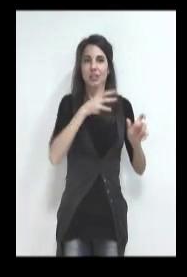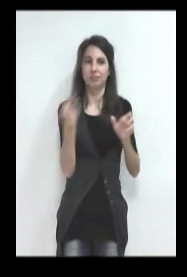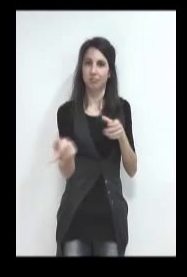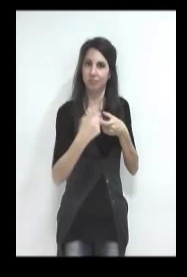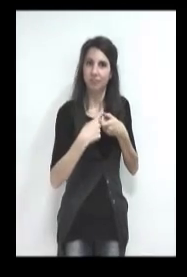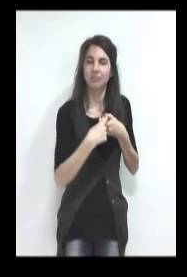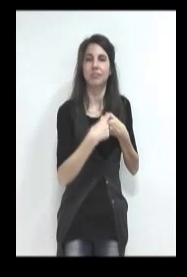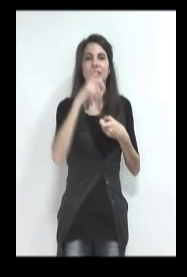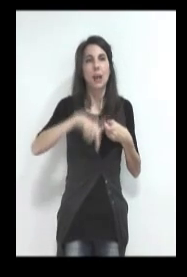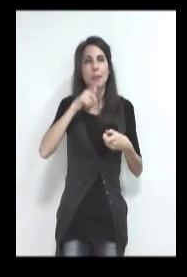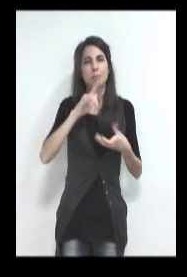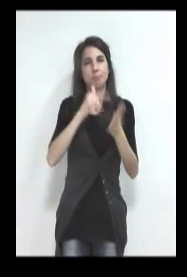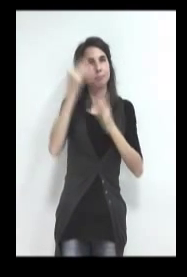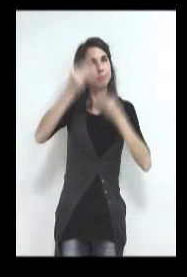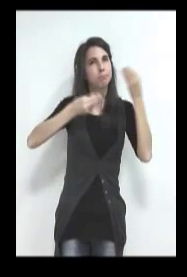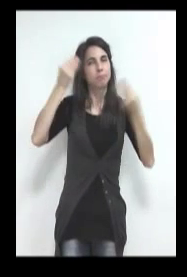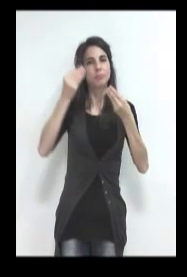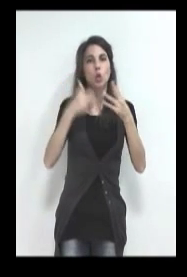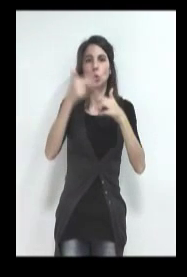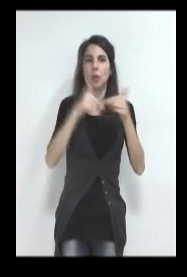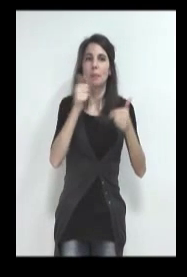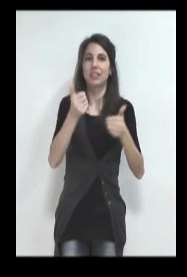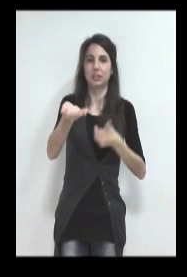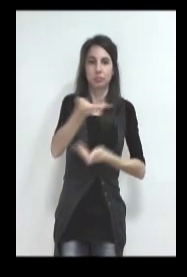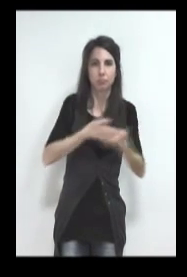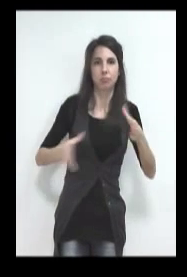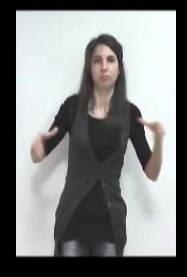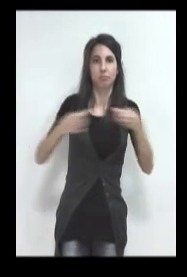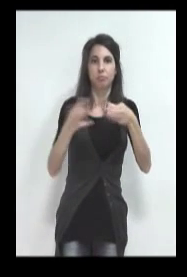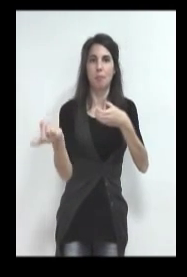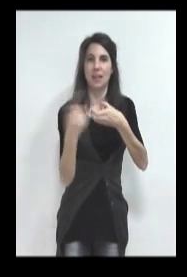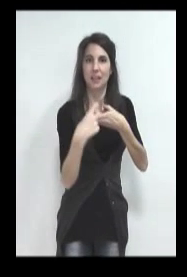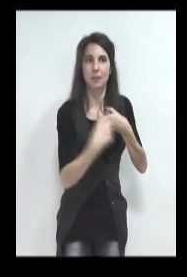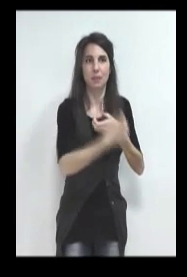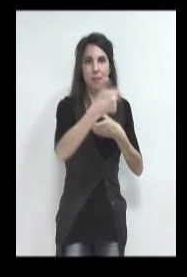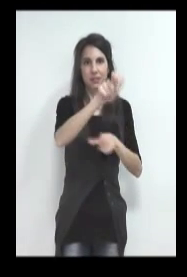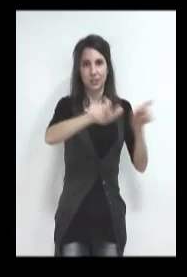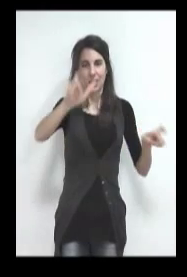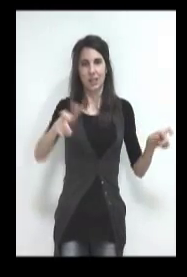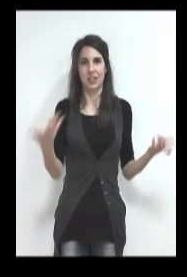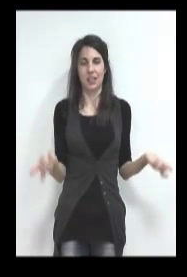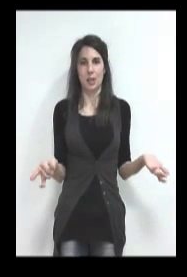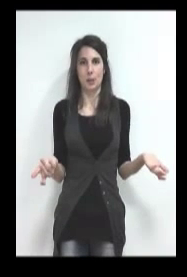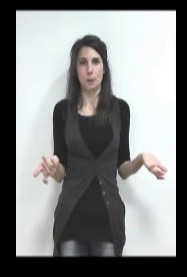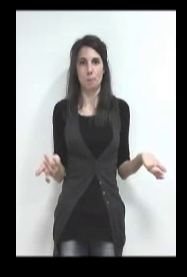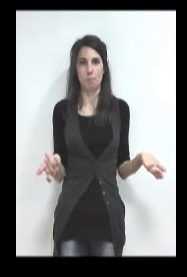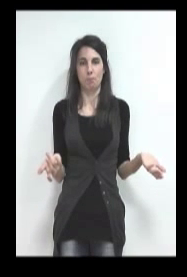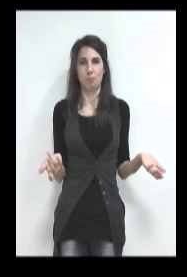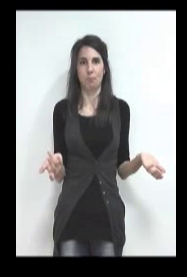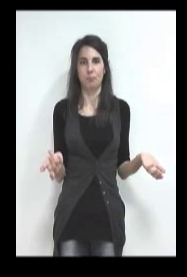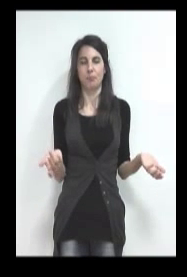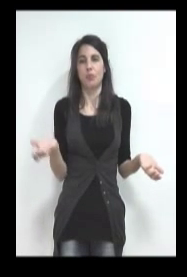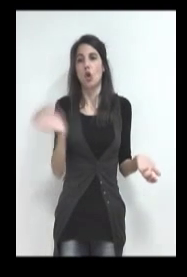una construcción más colectiva, más participativa por parte